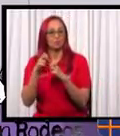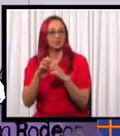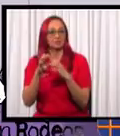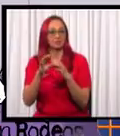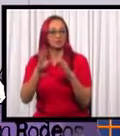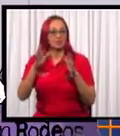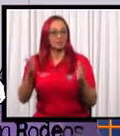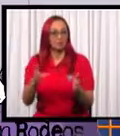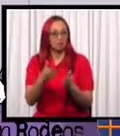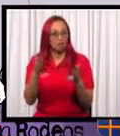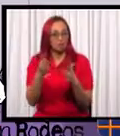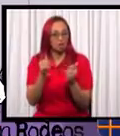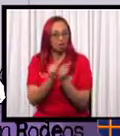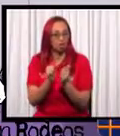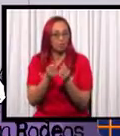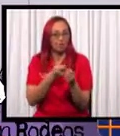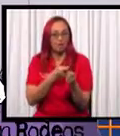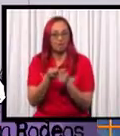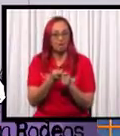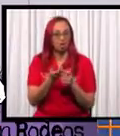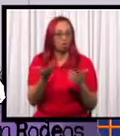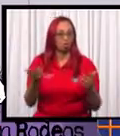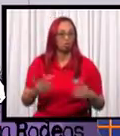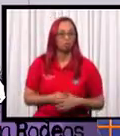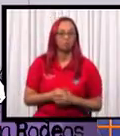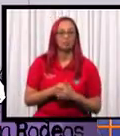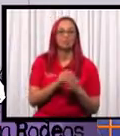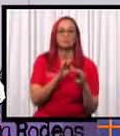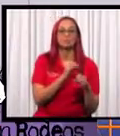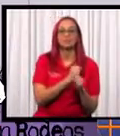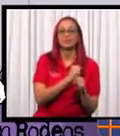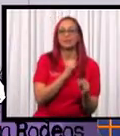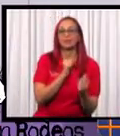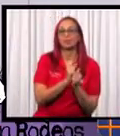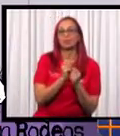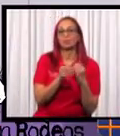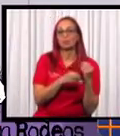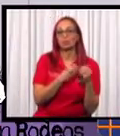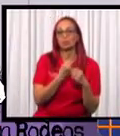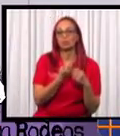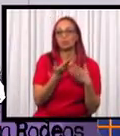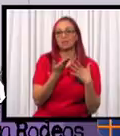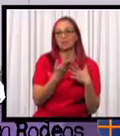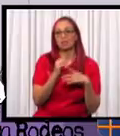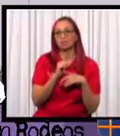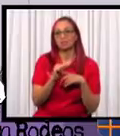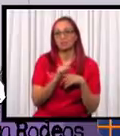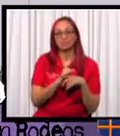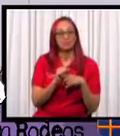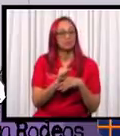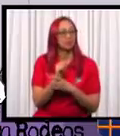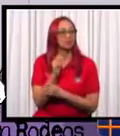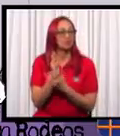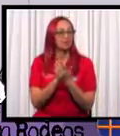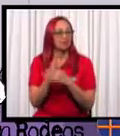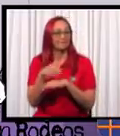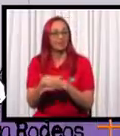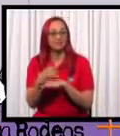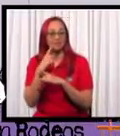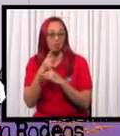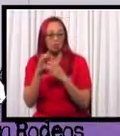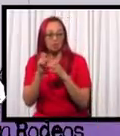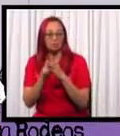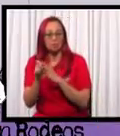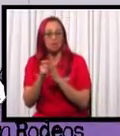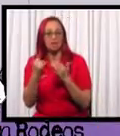con manejo agronómico. Estamos trabajando con productores, dándoles capacitación a través de una escuela que hemos